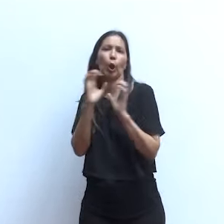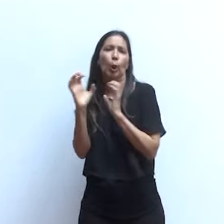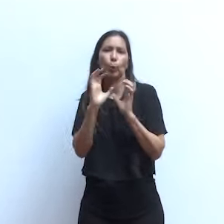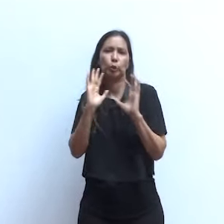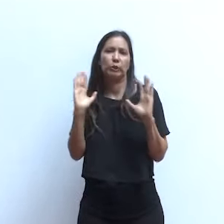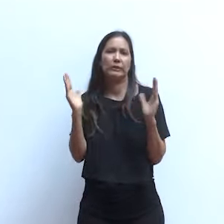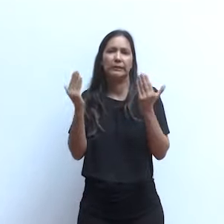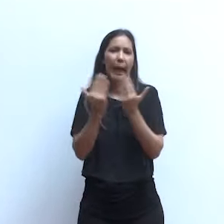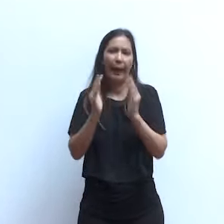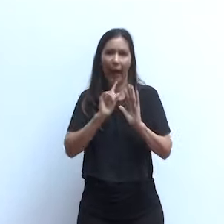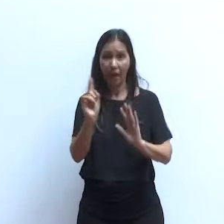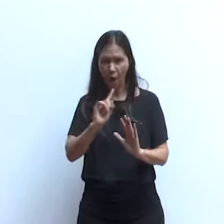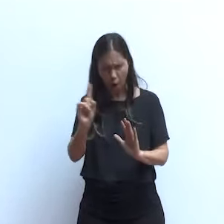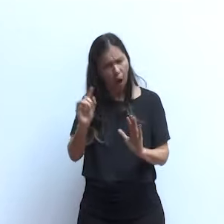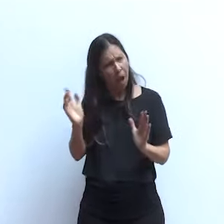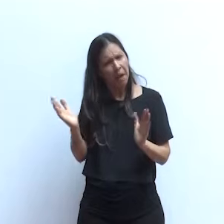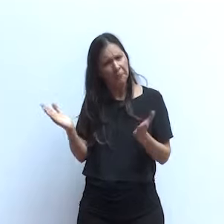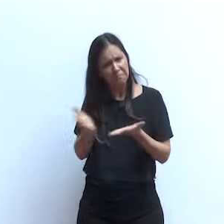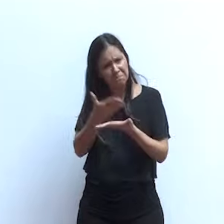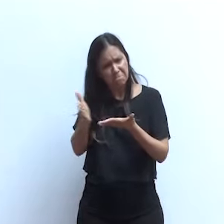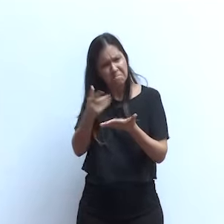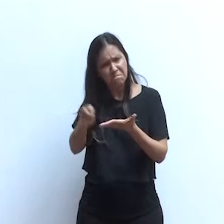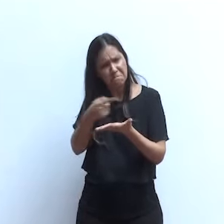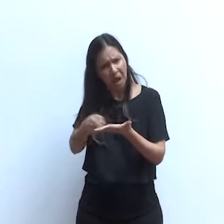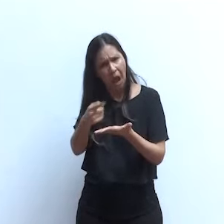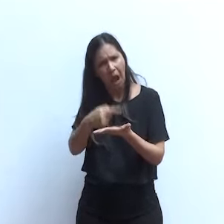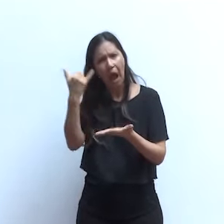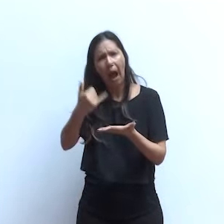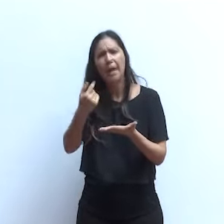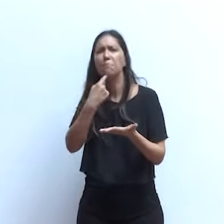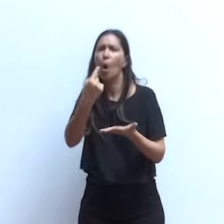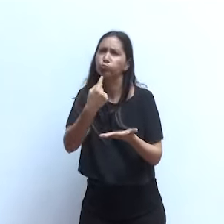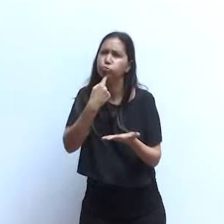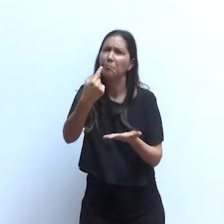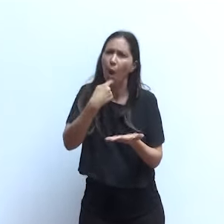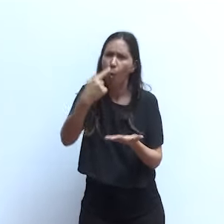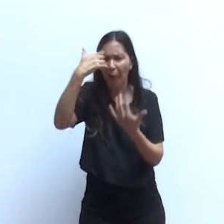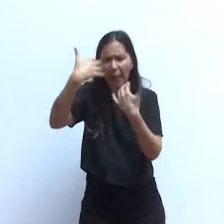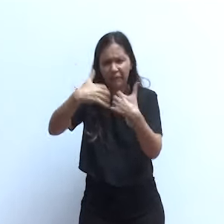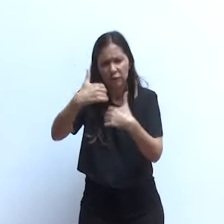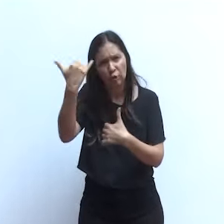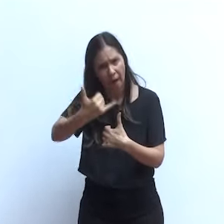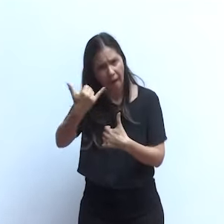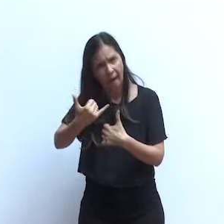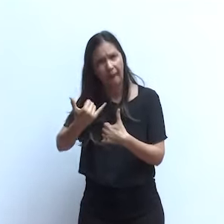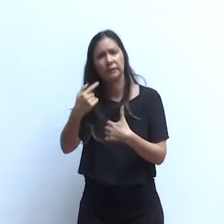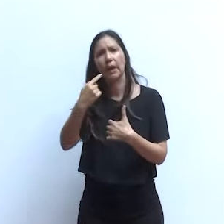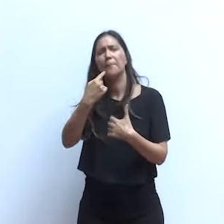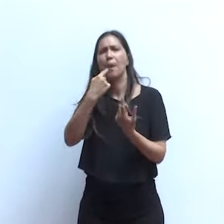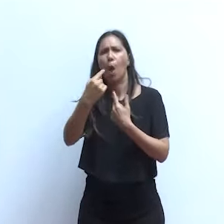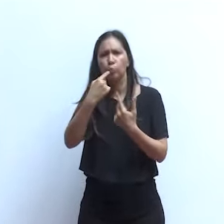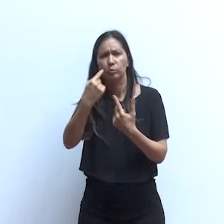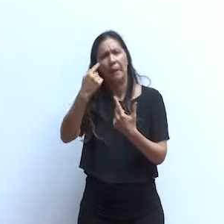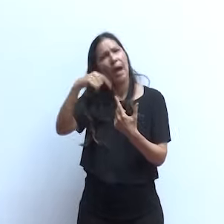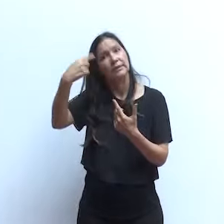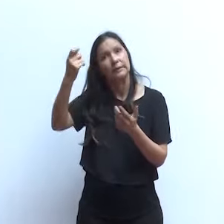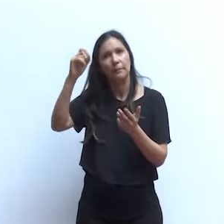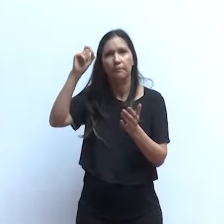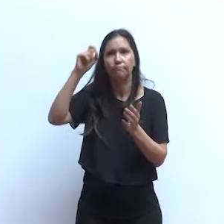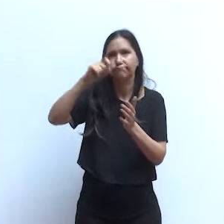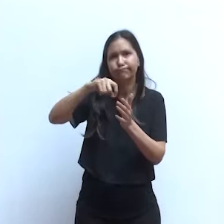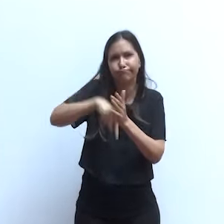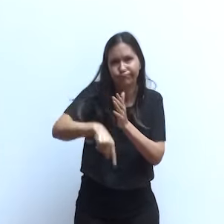una página tras página no deja de de agregarnos una una pregunta y esa pregunta se va haciendo cada vez más densa con con